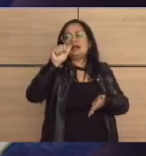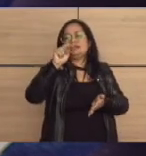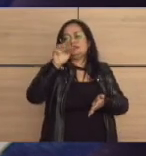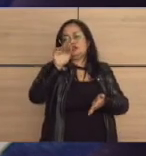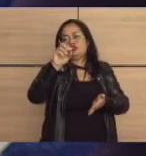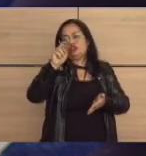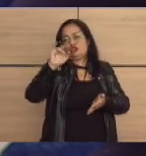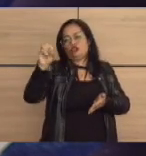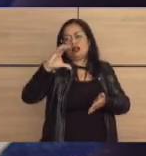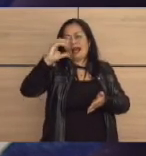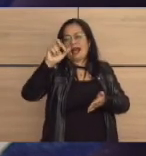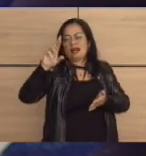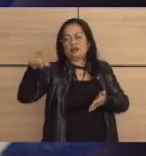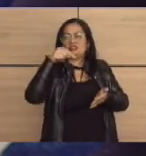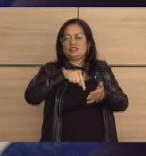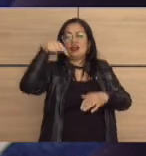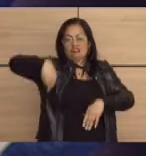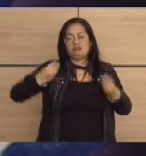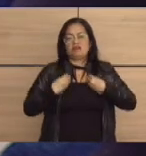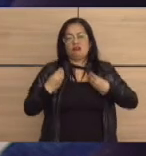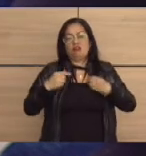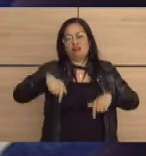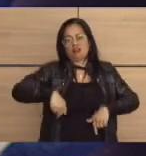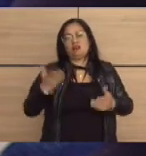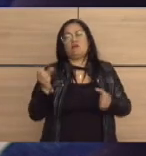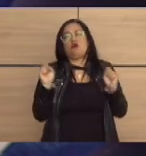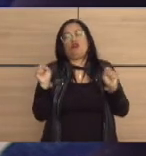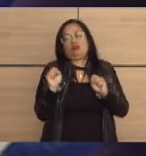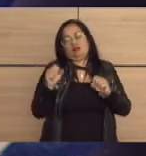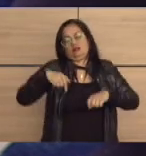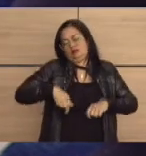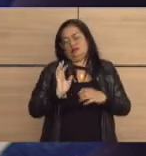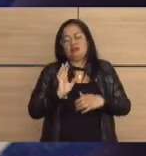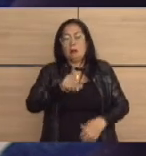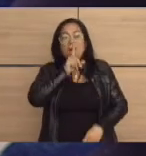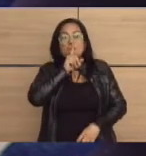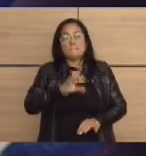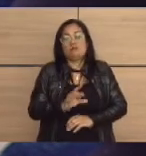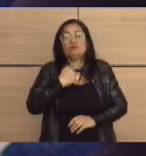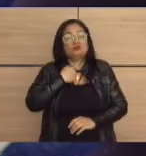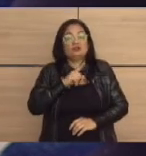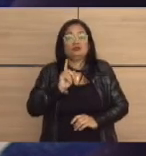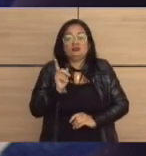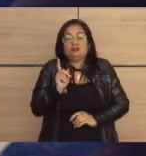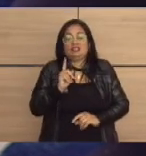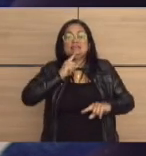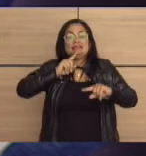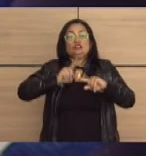dice que nunca salió de la sabana de Bogotá, y del que se dice que no le gustaba ni hablar en castellano, sino solo en